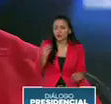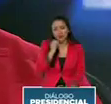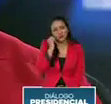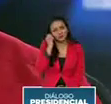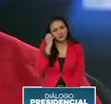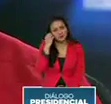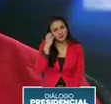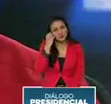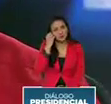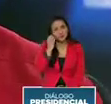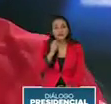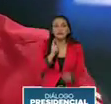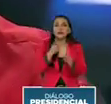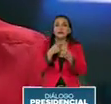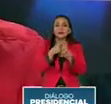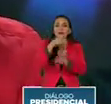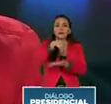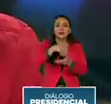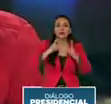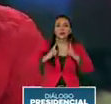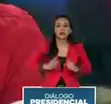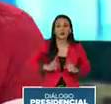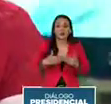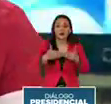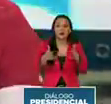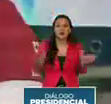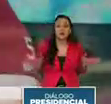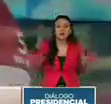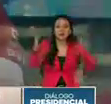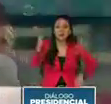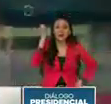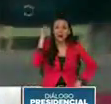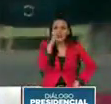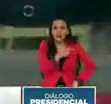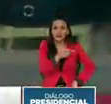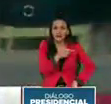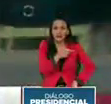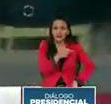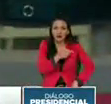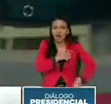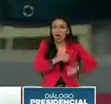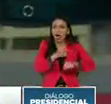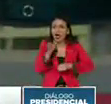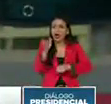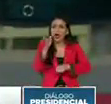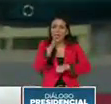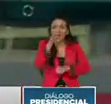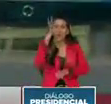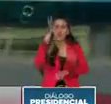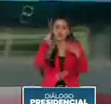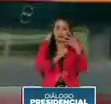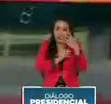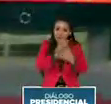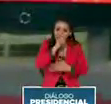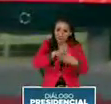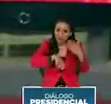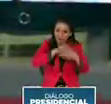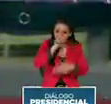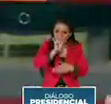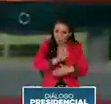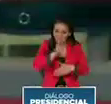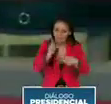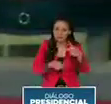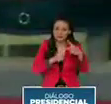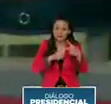los dispensarios médicos 24 horas al día, 7 días a la semana, y no congestionar a los hospitales de tercer nivel. Algo innovador, que nadie